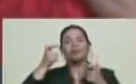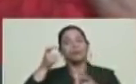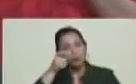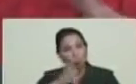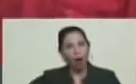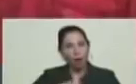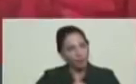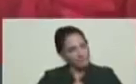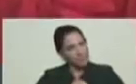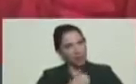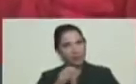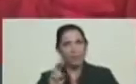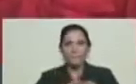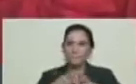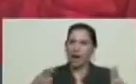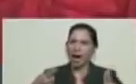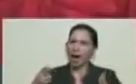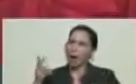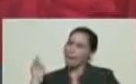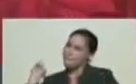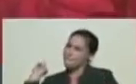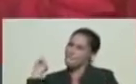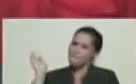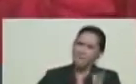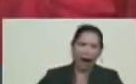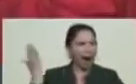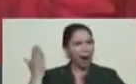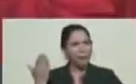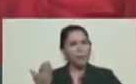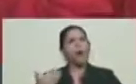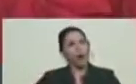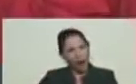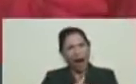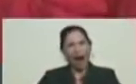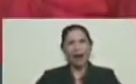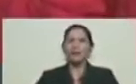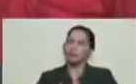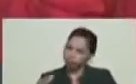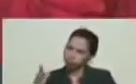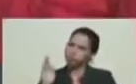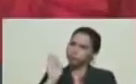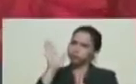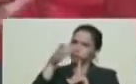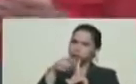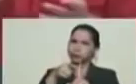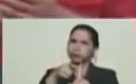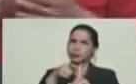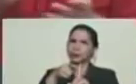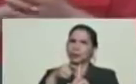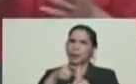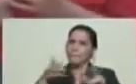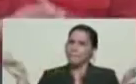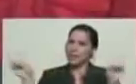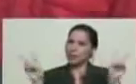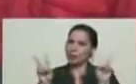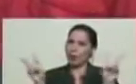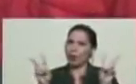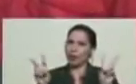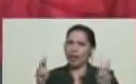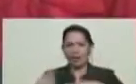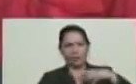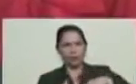paz, vamos a la calle, a la batalla, a conquistar las victorias de la revolución bolivariana. ¡Que viva